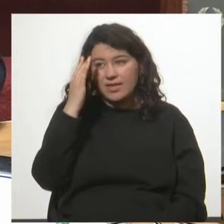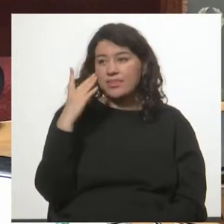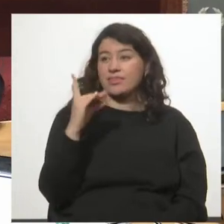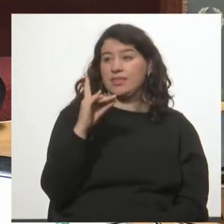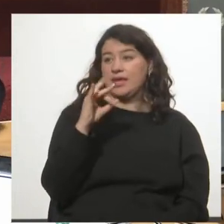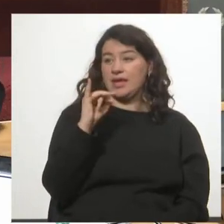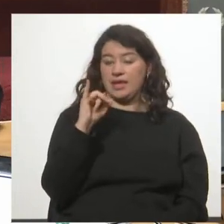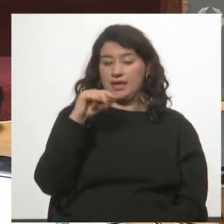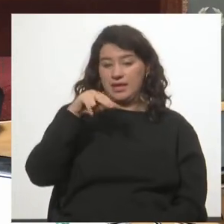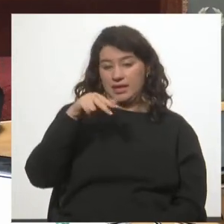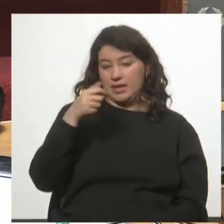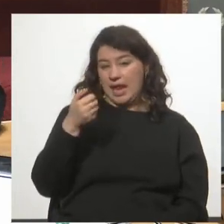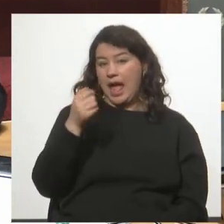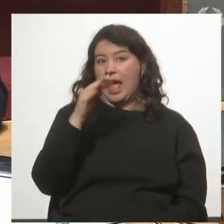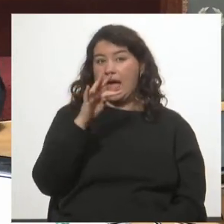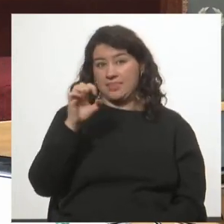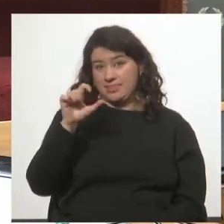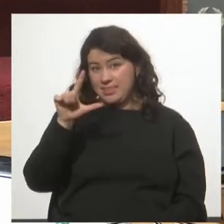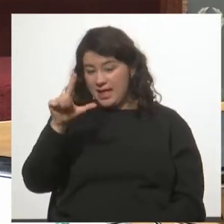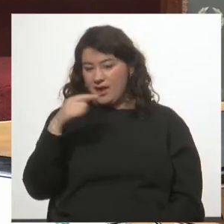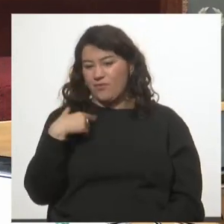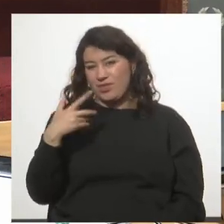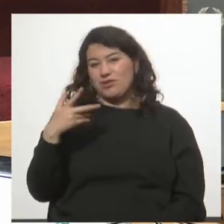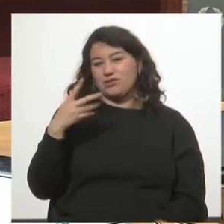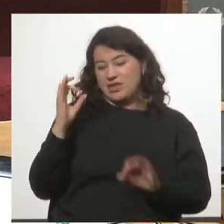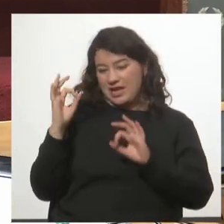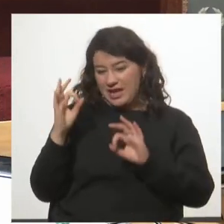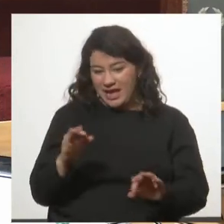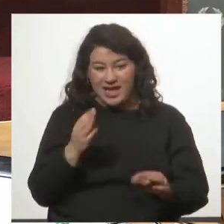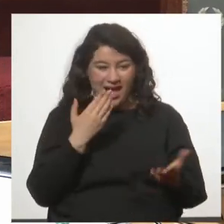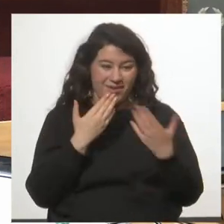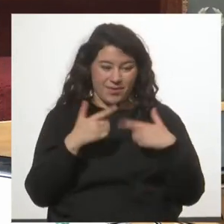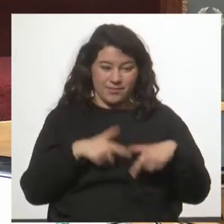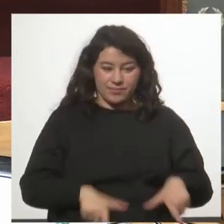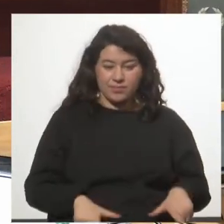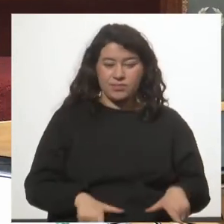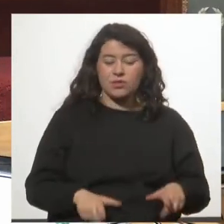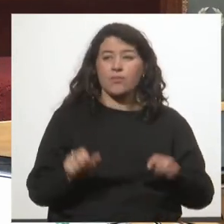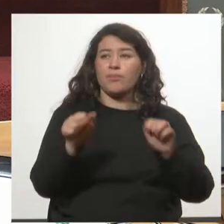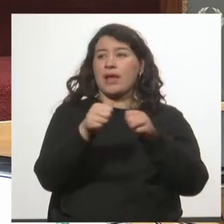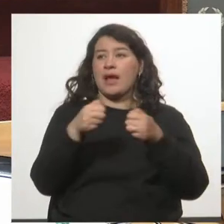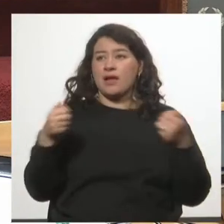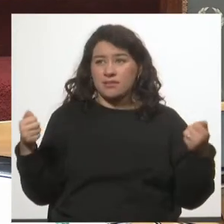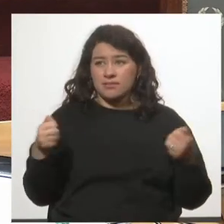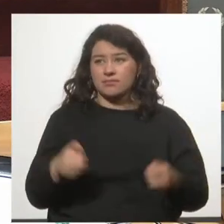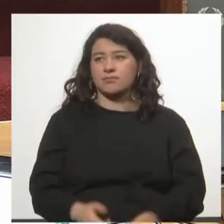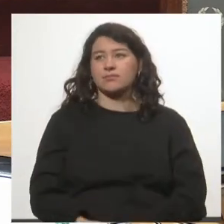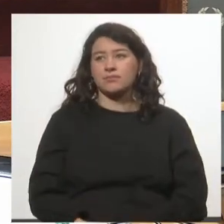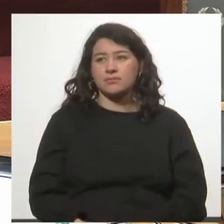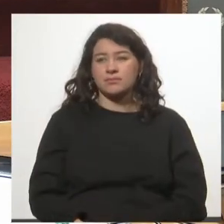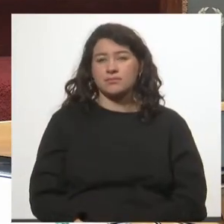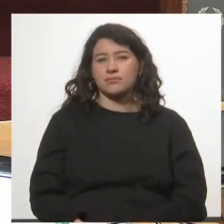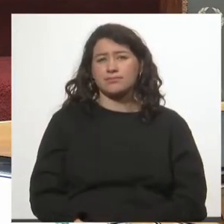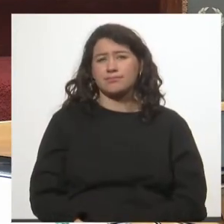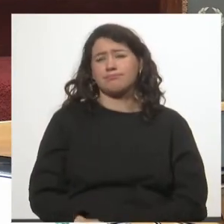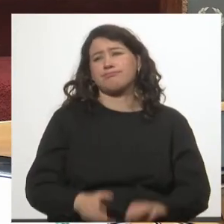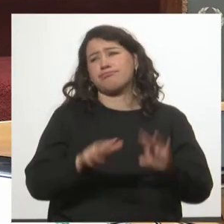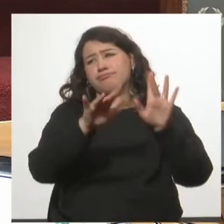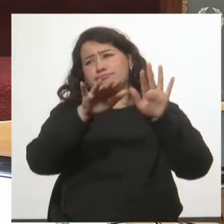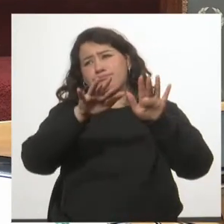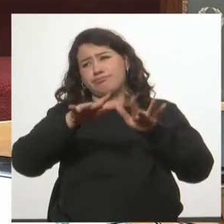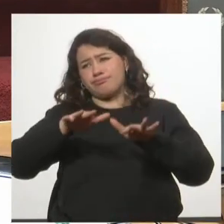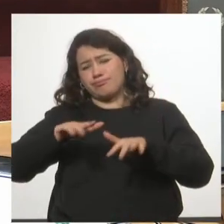cuando cuando llegamos y hablamos con el señor ministro un placar lleno de expedientes